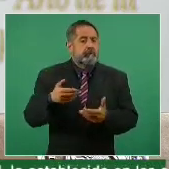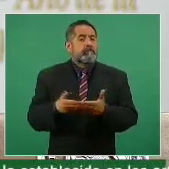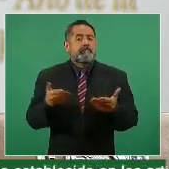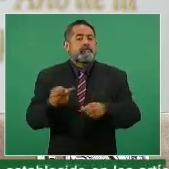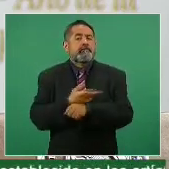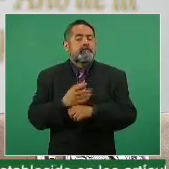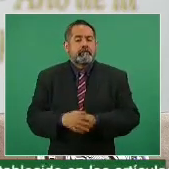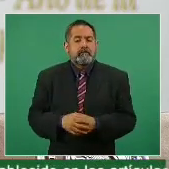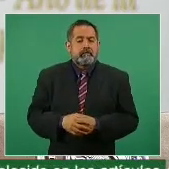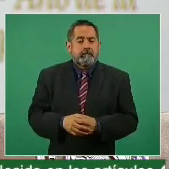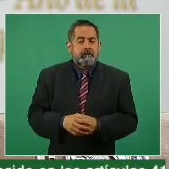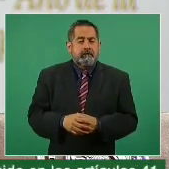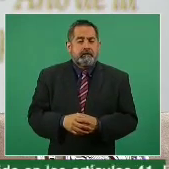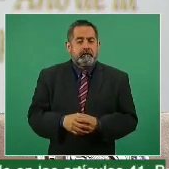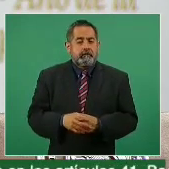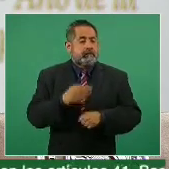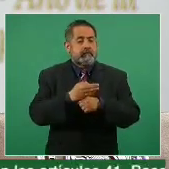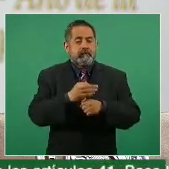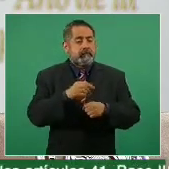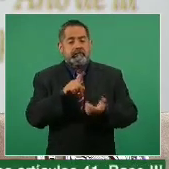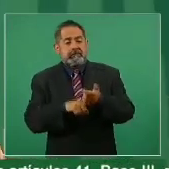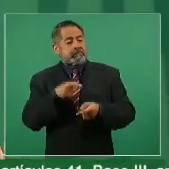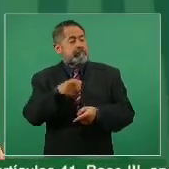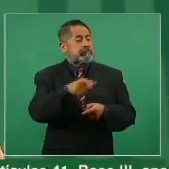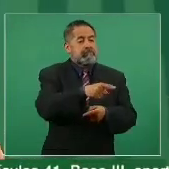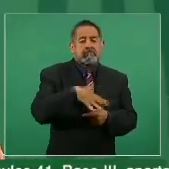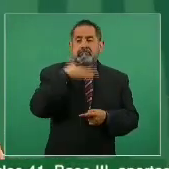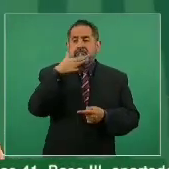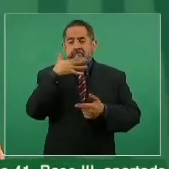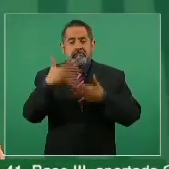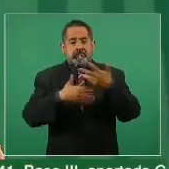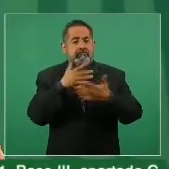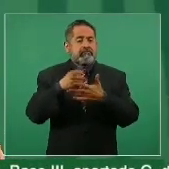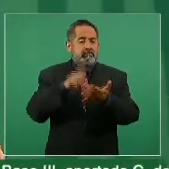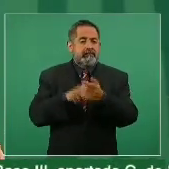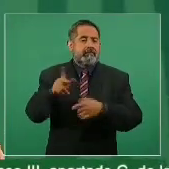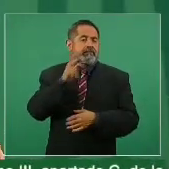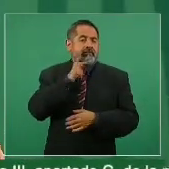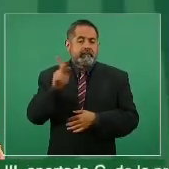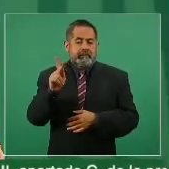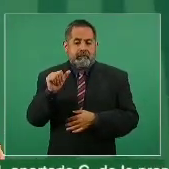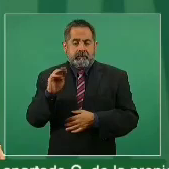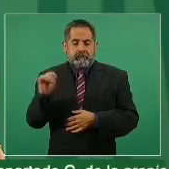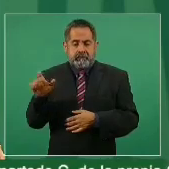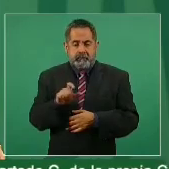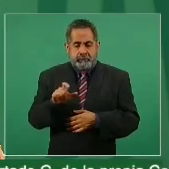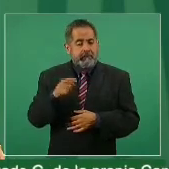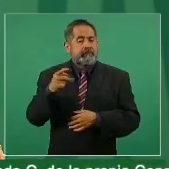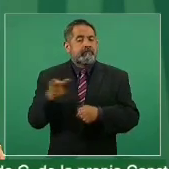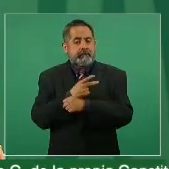y ahora con los escándalos de corrupción como Odebrecht, en Pemex, Odebrecht, la constructora, que